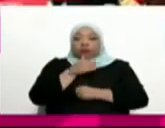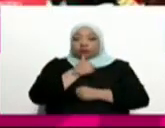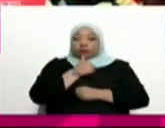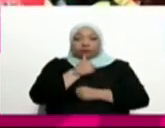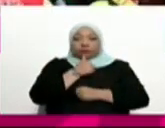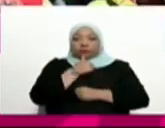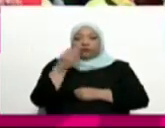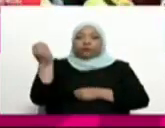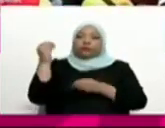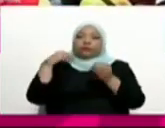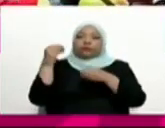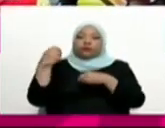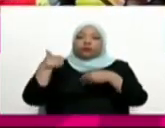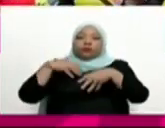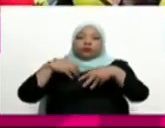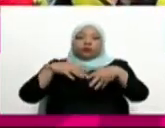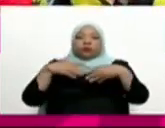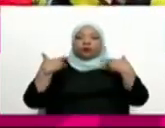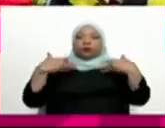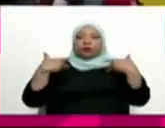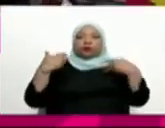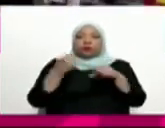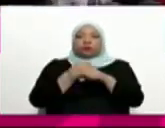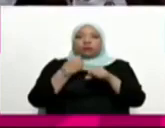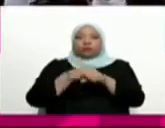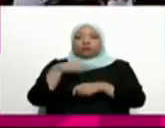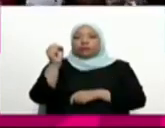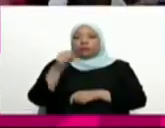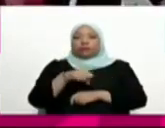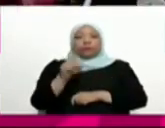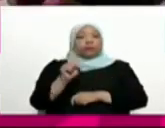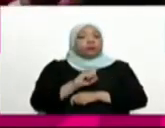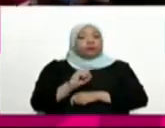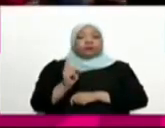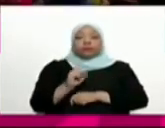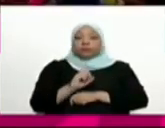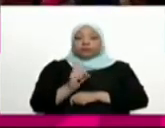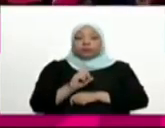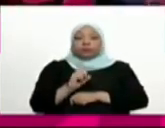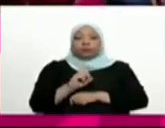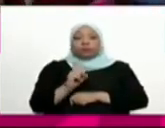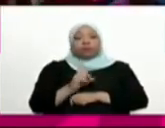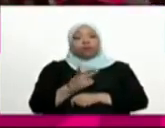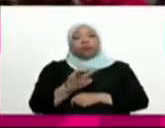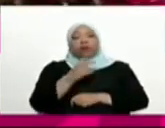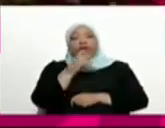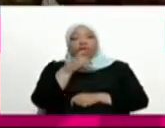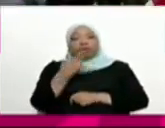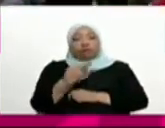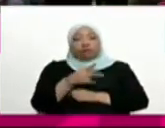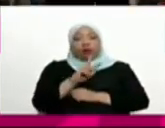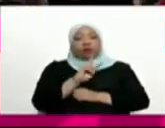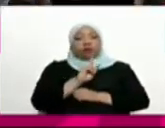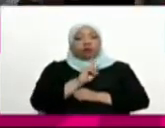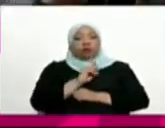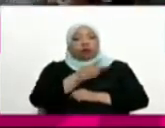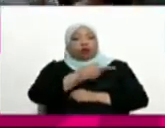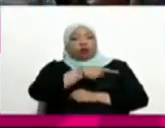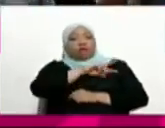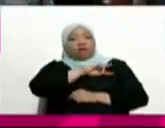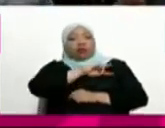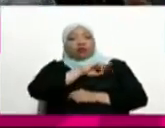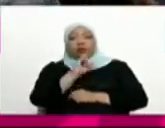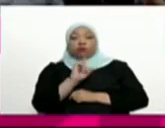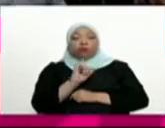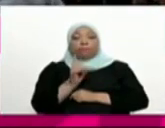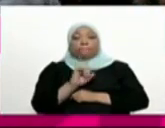somos mayoría, somos alegría y vamos a ganar porque sí. No, no, no, no, no, no, no, no. Mientras por ahí andan perdiendo